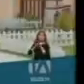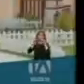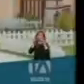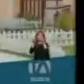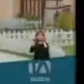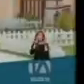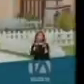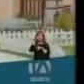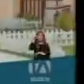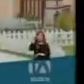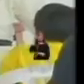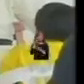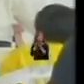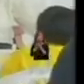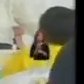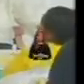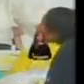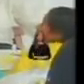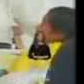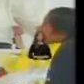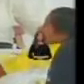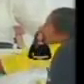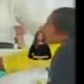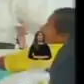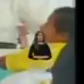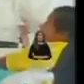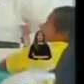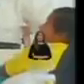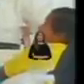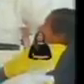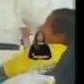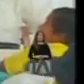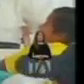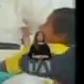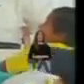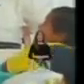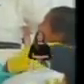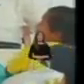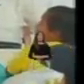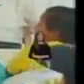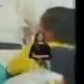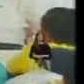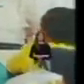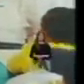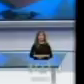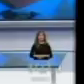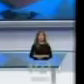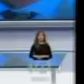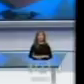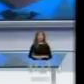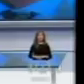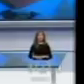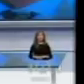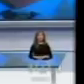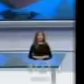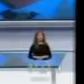plan gubernamental. En Anconcito, provincia de Santa Elena, Carlos Acoto, 24 horas. A propósito, el